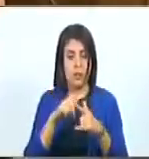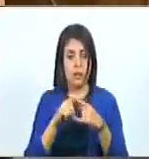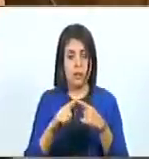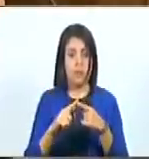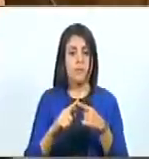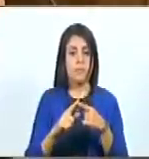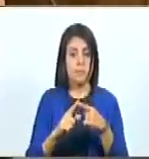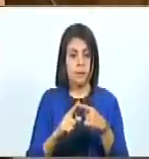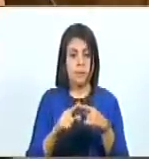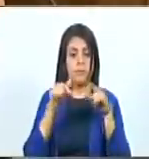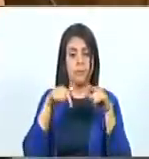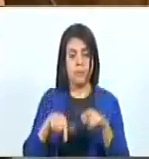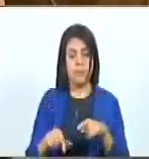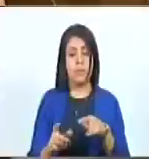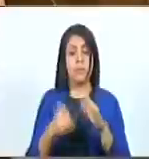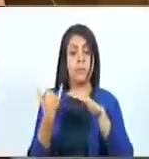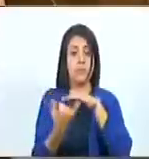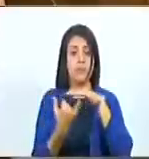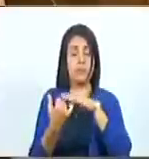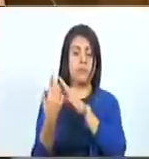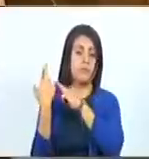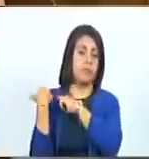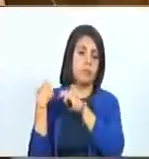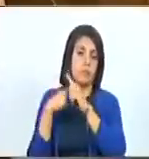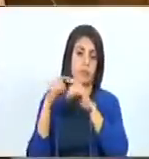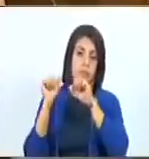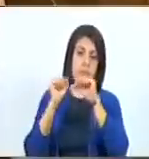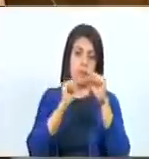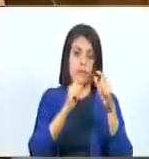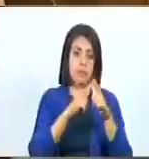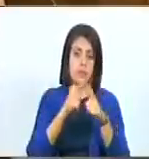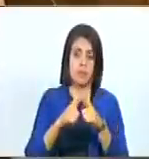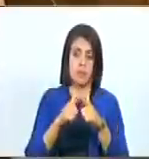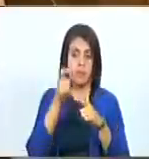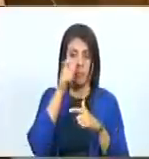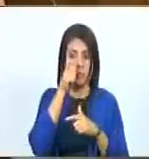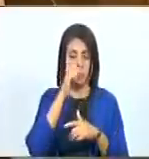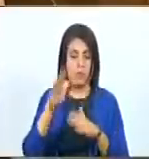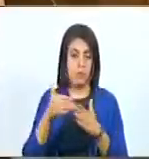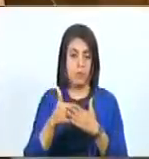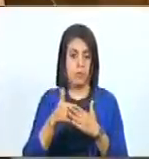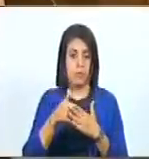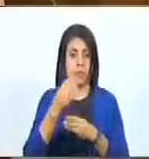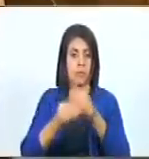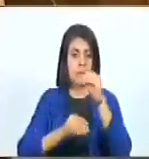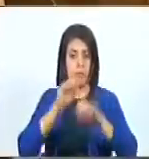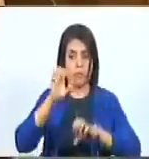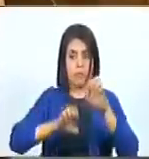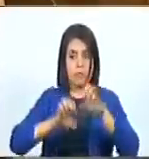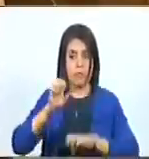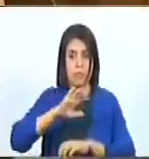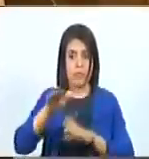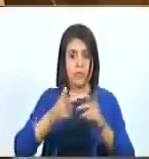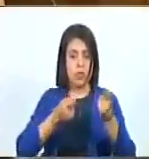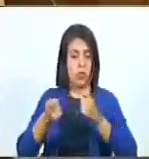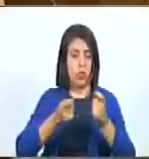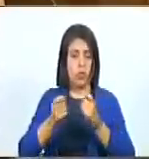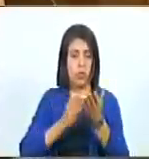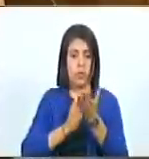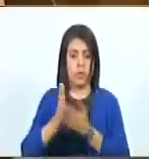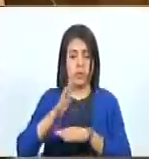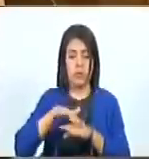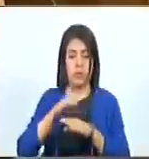13, es la instancia encargada de la prevención, vigilancia, supervisión, evaluación, control y